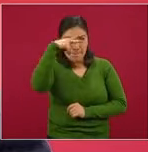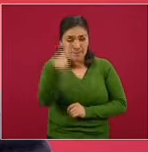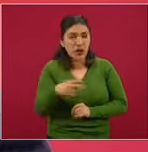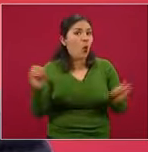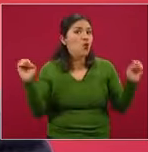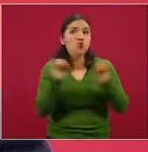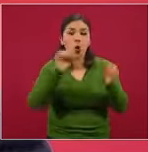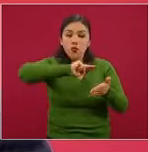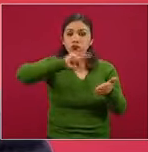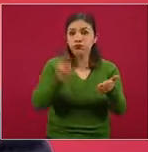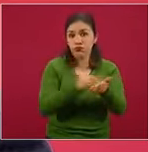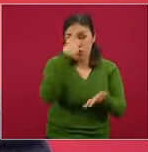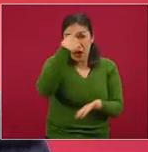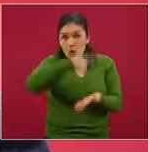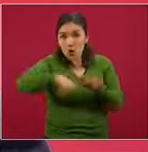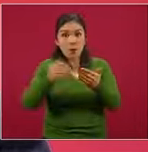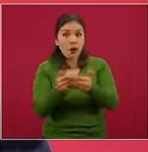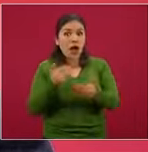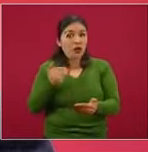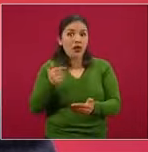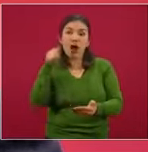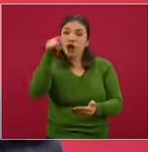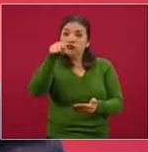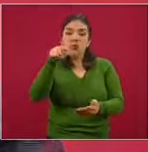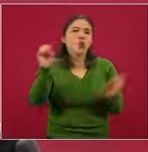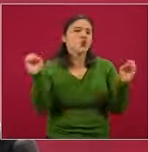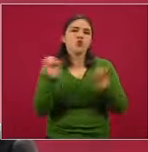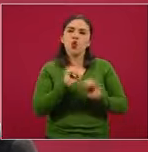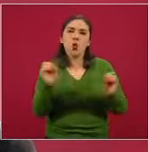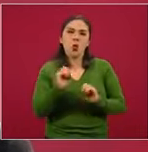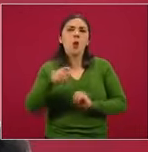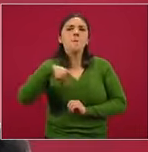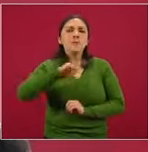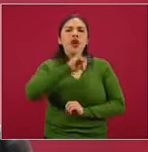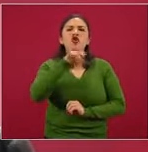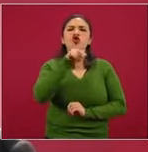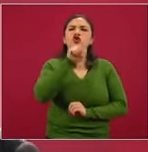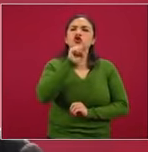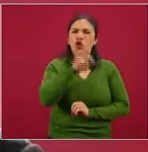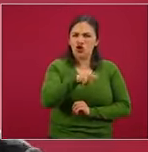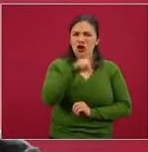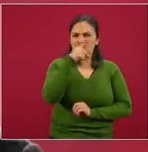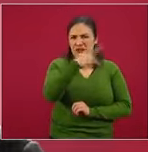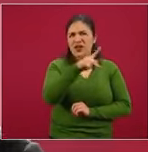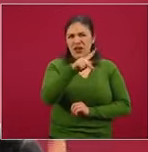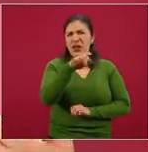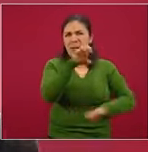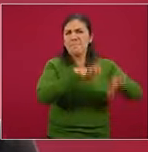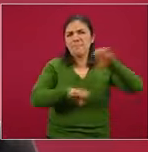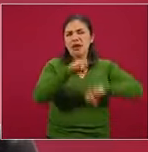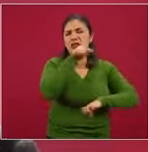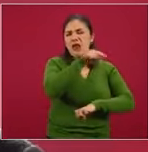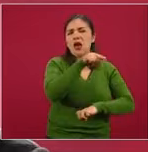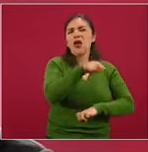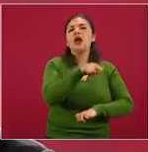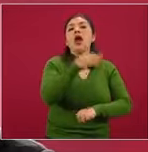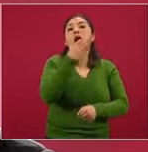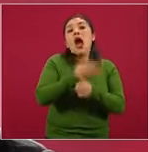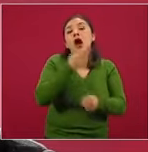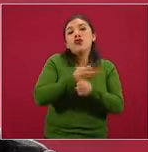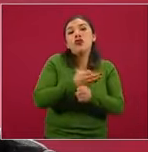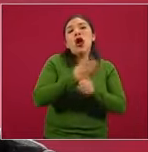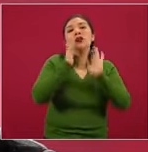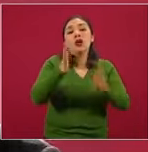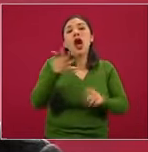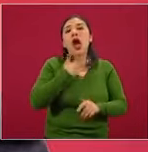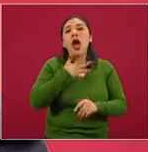firmado compromisos de precompra con Janssen, pero Johnson & Johnson, o esta compañía Janssen, está ya